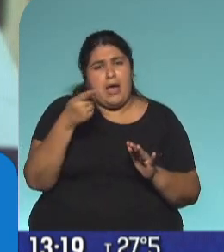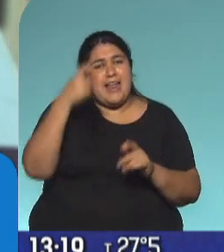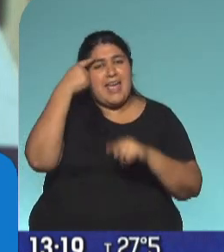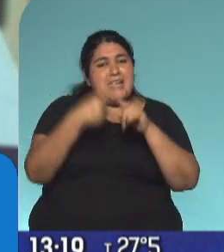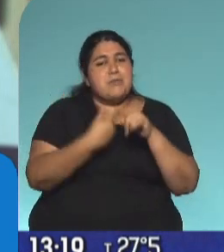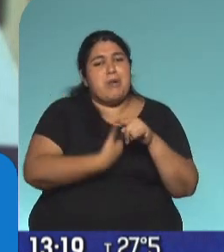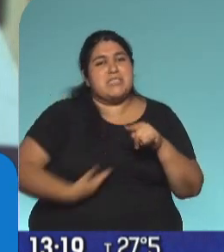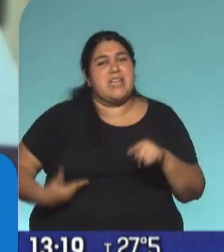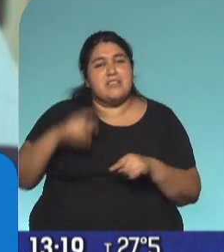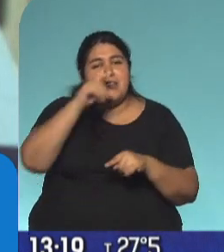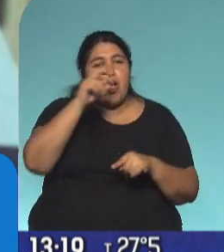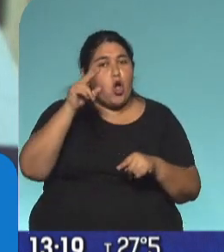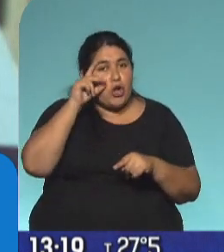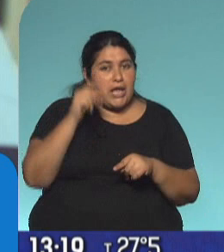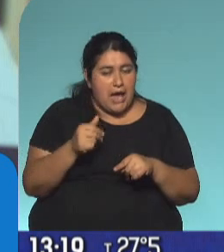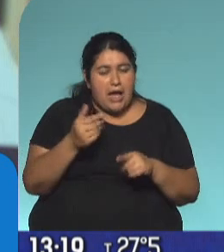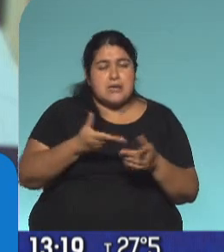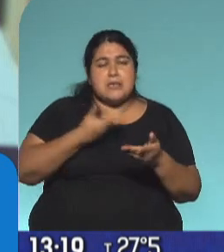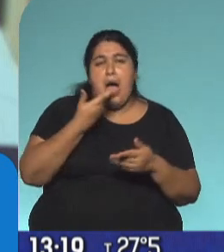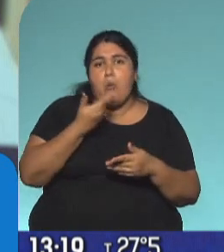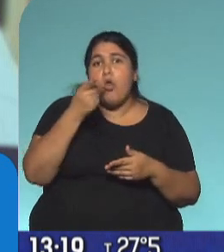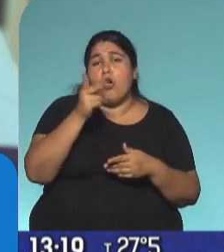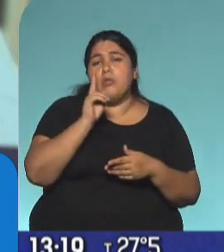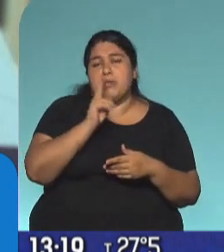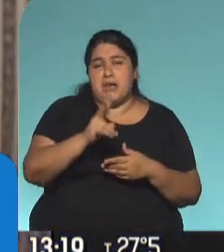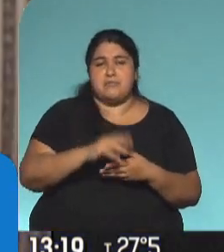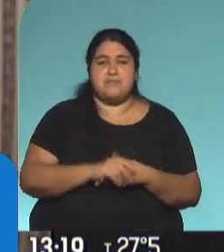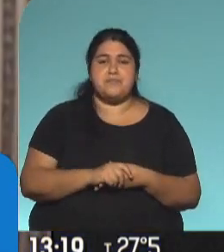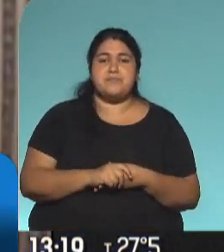expresidente Rafael Correa, que habló y decía esto que compartimos.